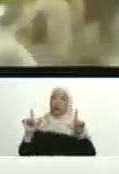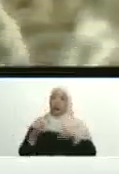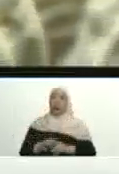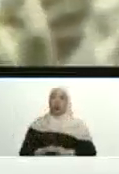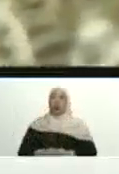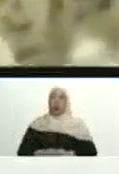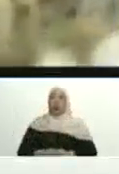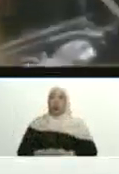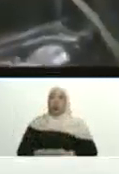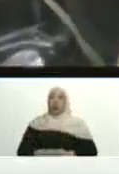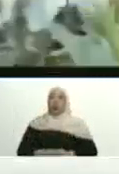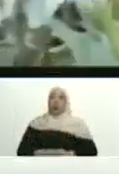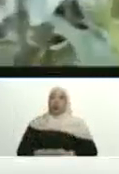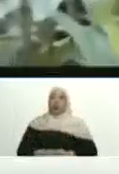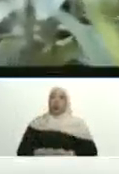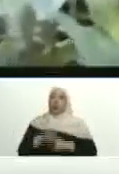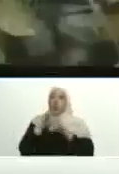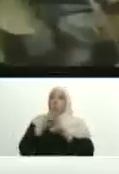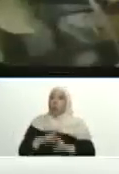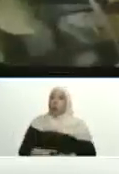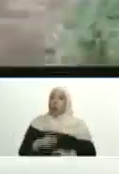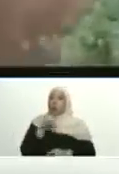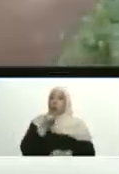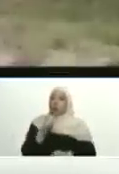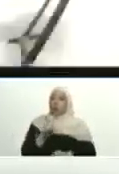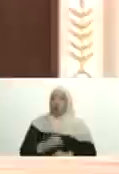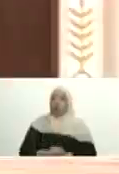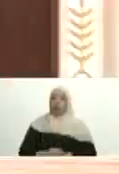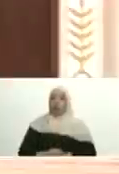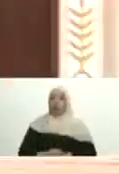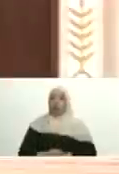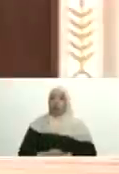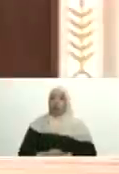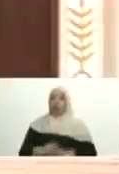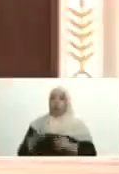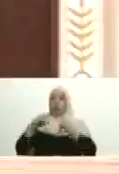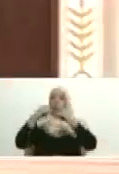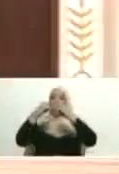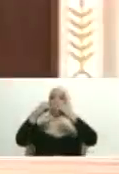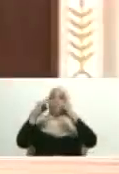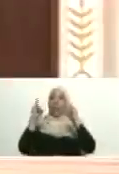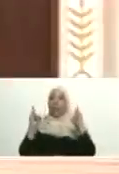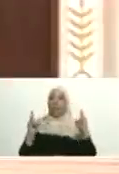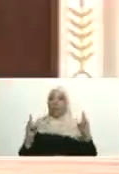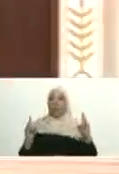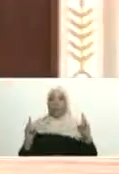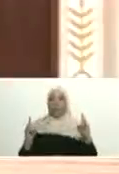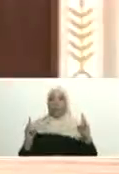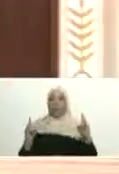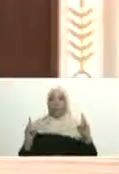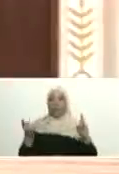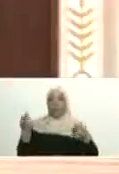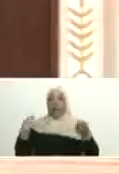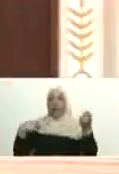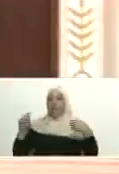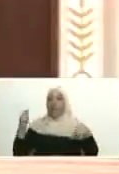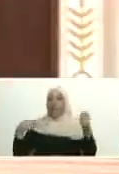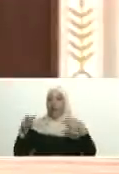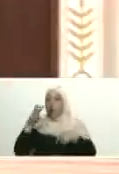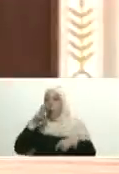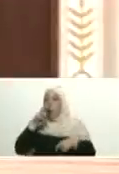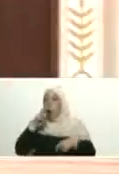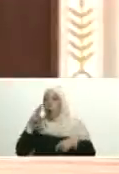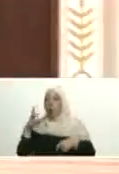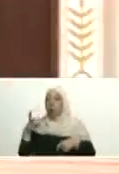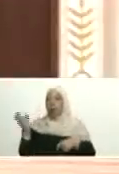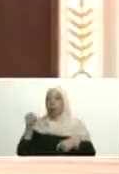bueno, los resultados del informe, los campamentos de la minería ilegal, que en